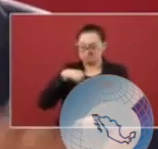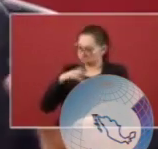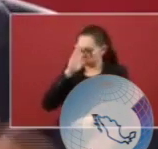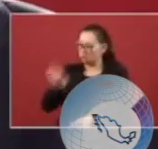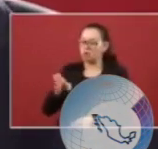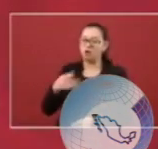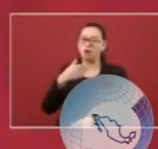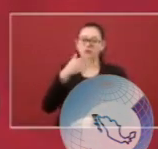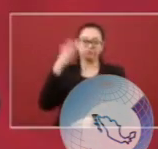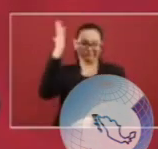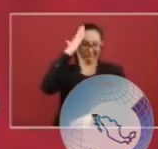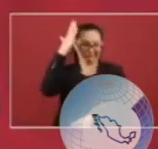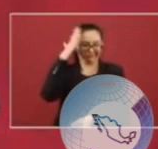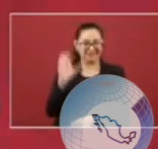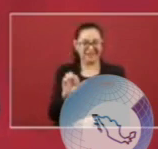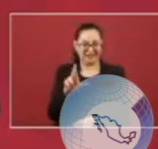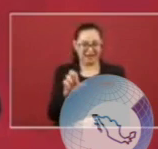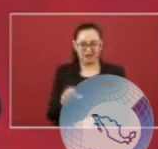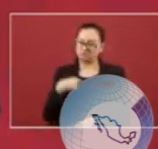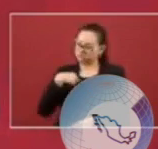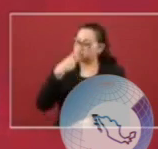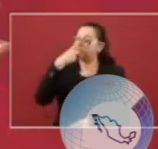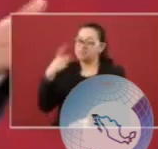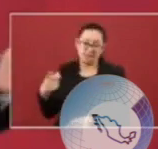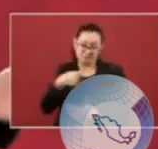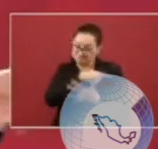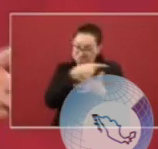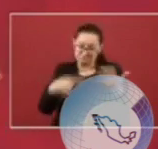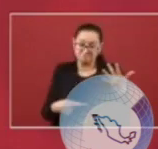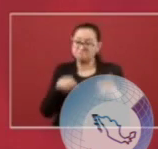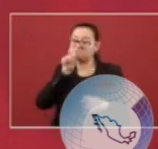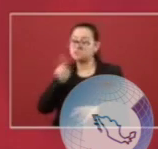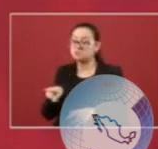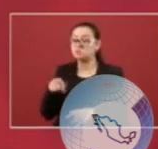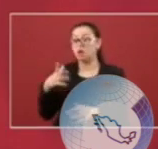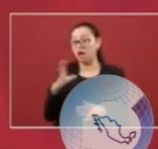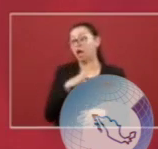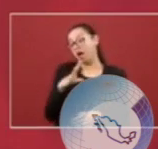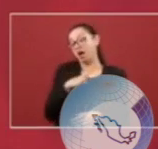este por presunto delito